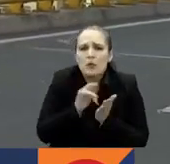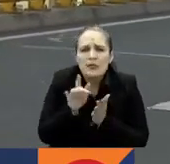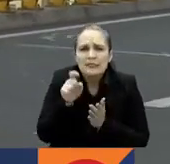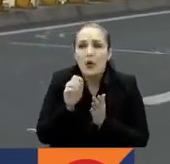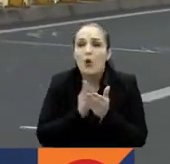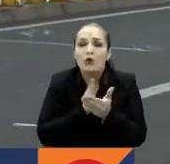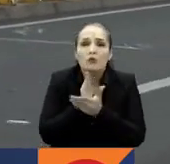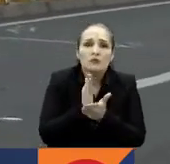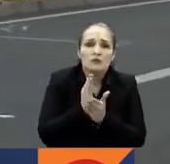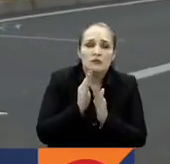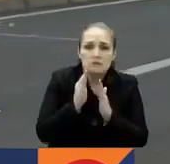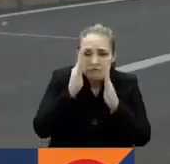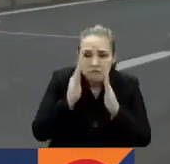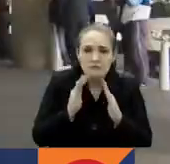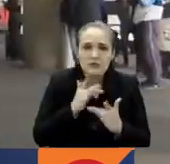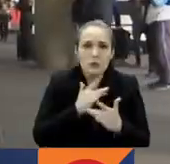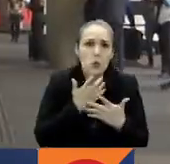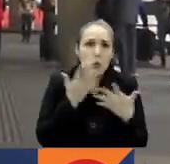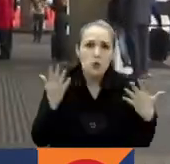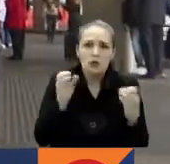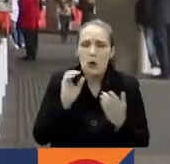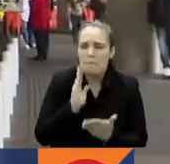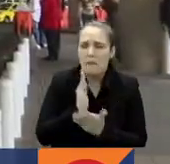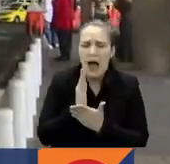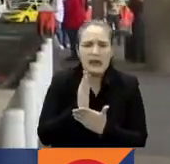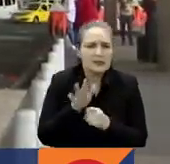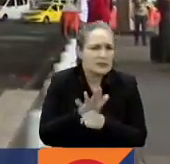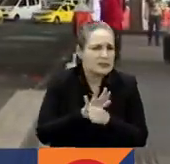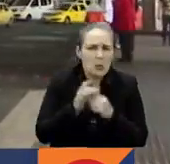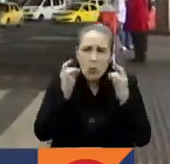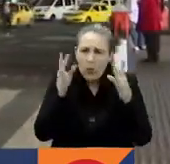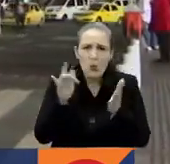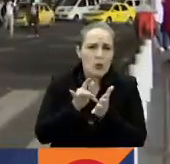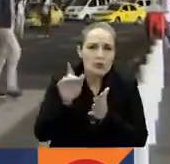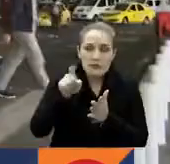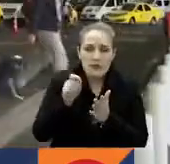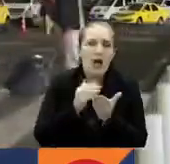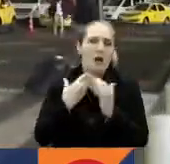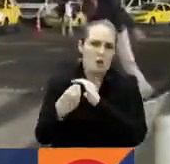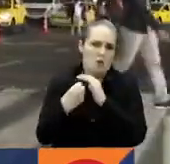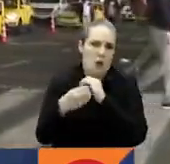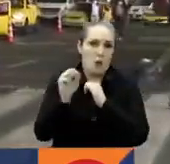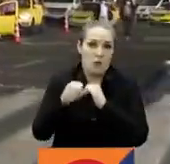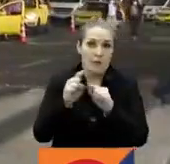centros de servicios sanitarios y por causas de fuerza mayor o situaciones de necesidad.